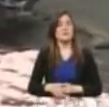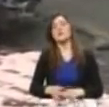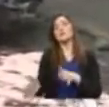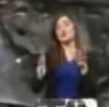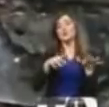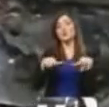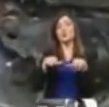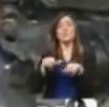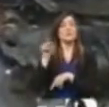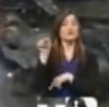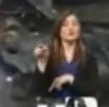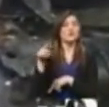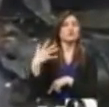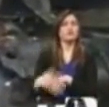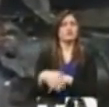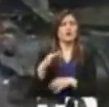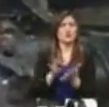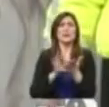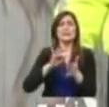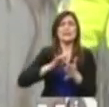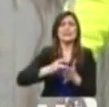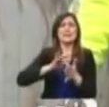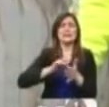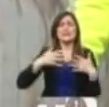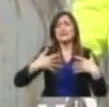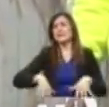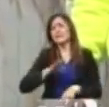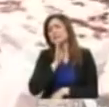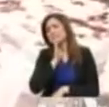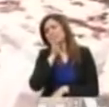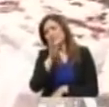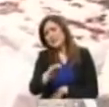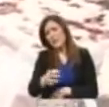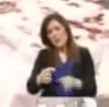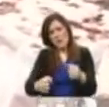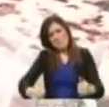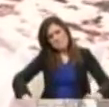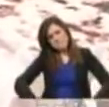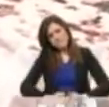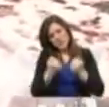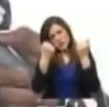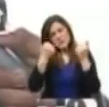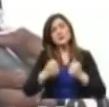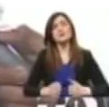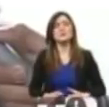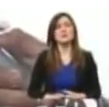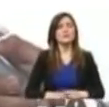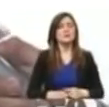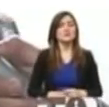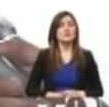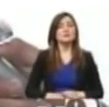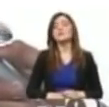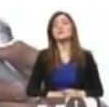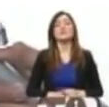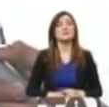Este sector es considerado como una zona peligrosa donde ocurren frecuentemente accidentes de tránsito. Porque la configuración vial